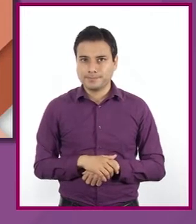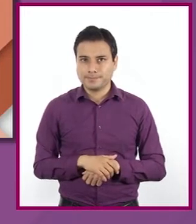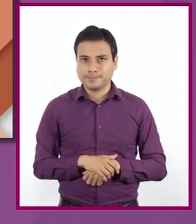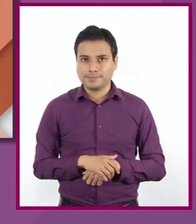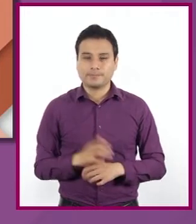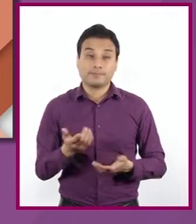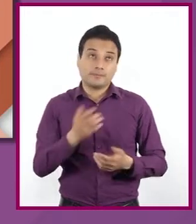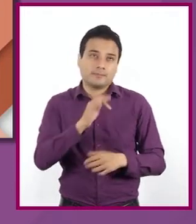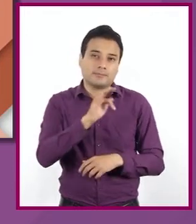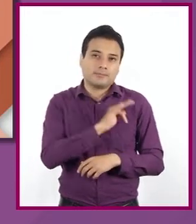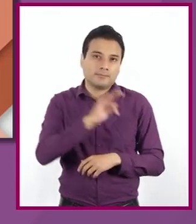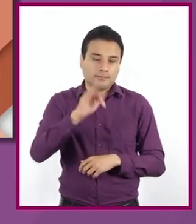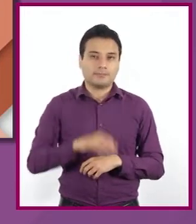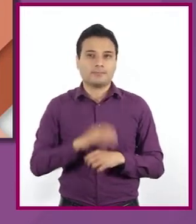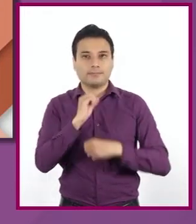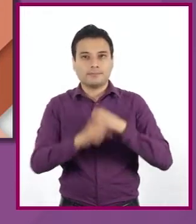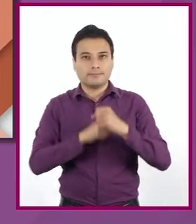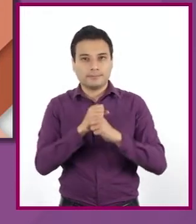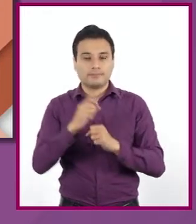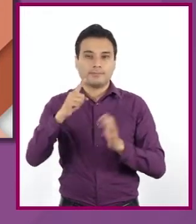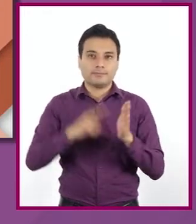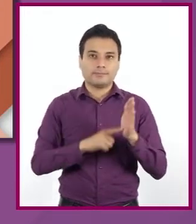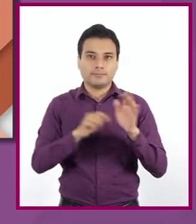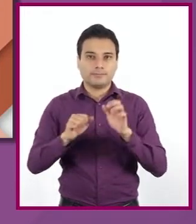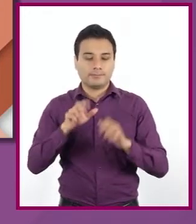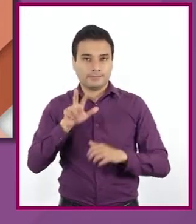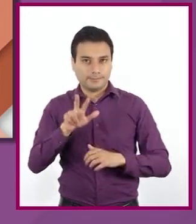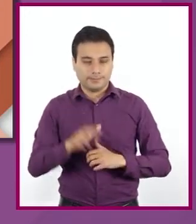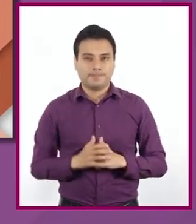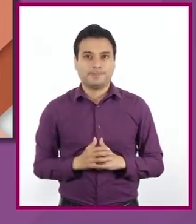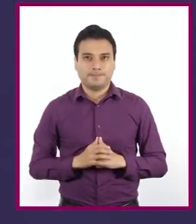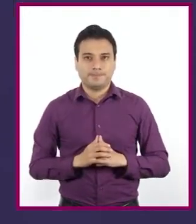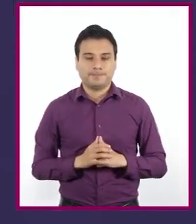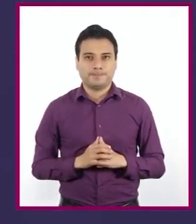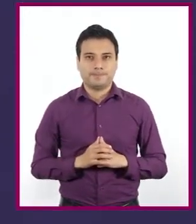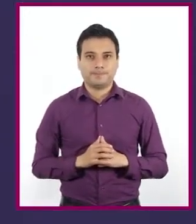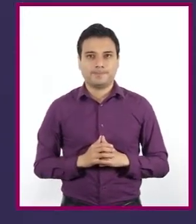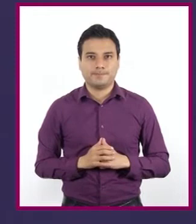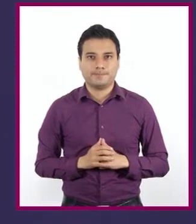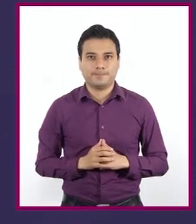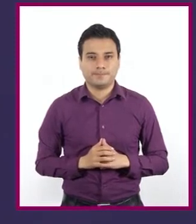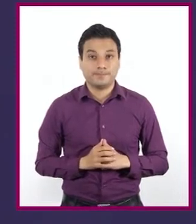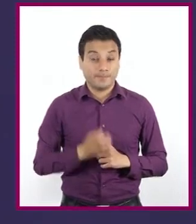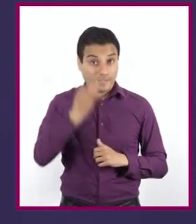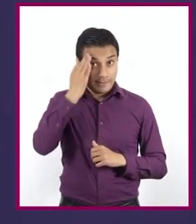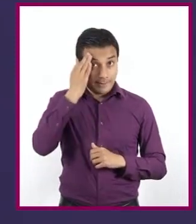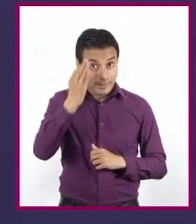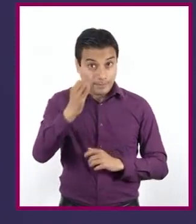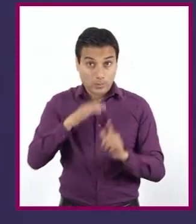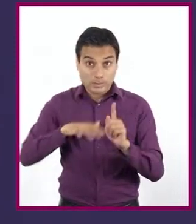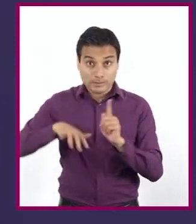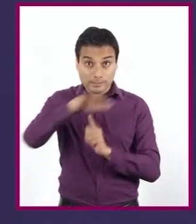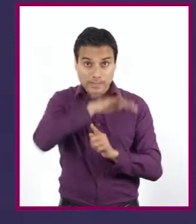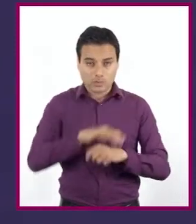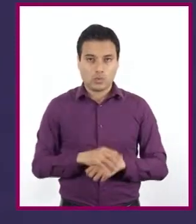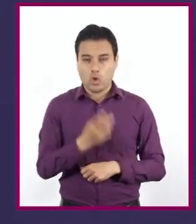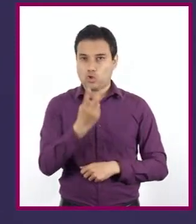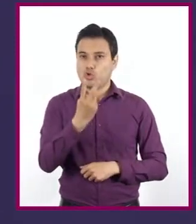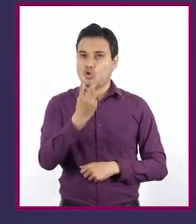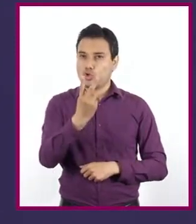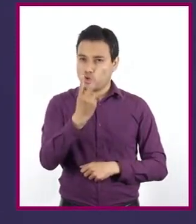como puede ser el año de 1618. El tiempo y el espacio son 2